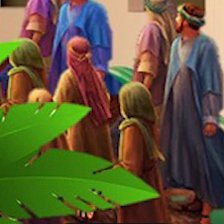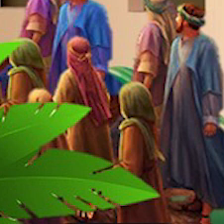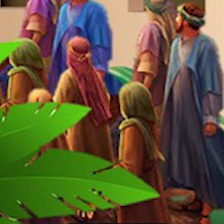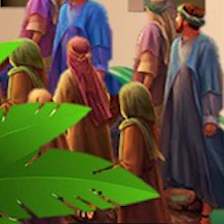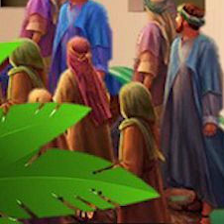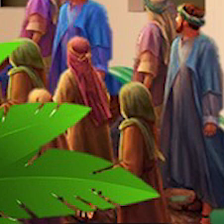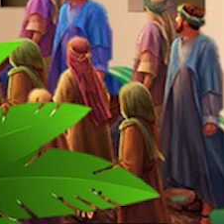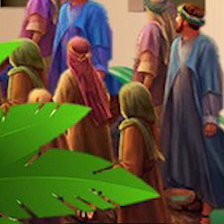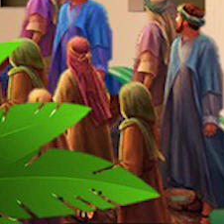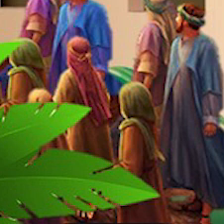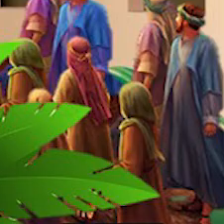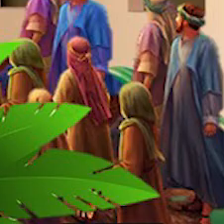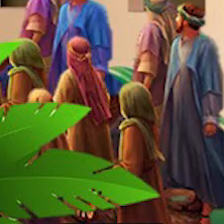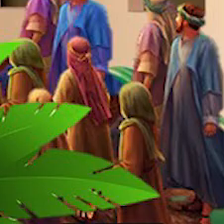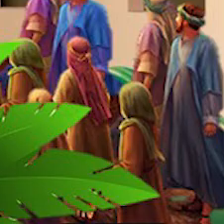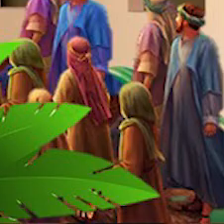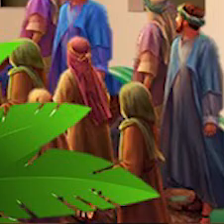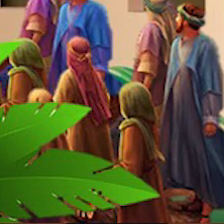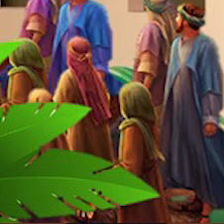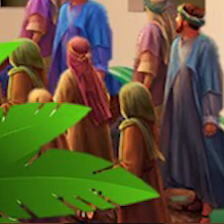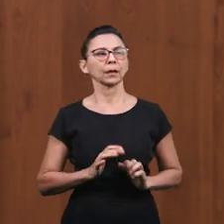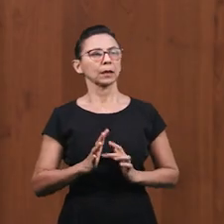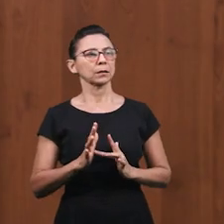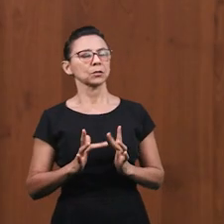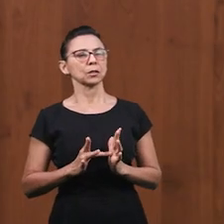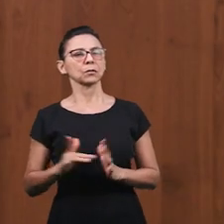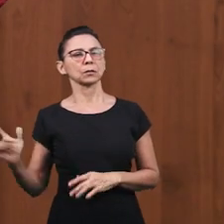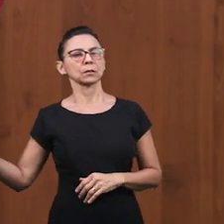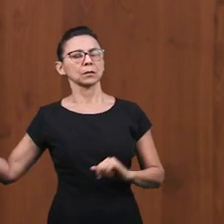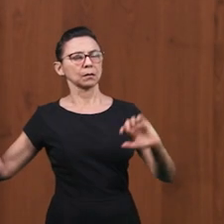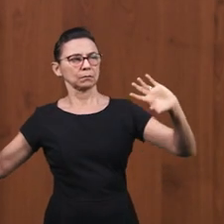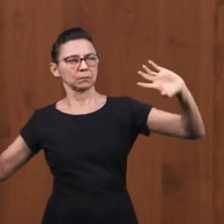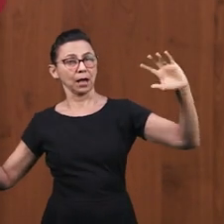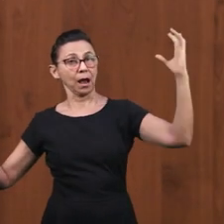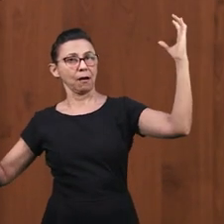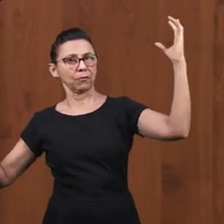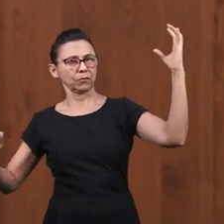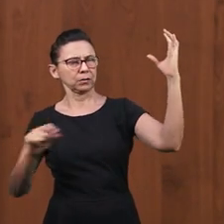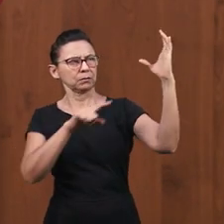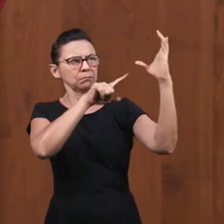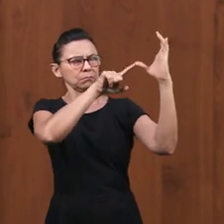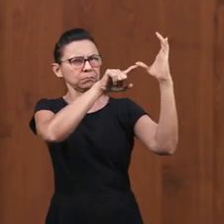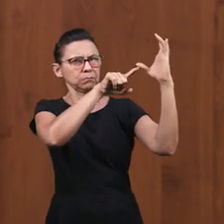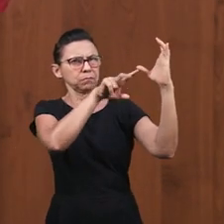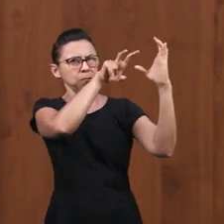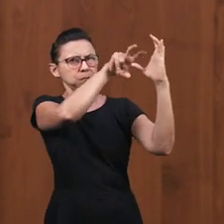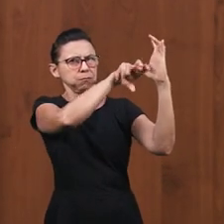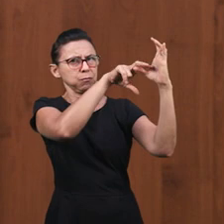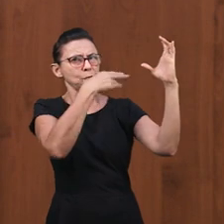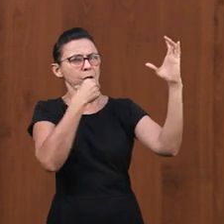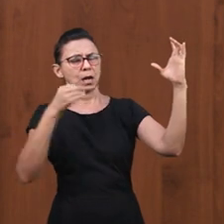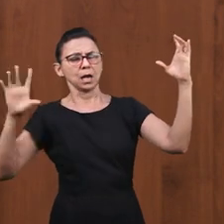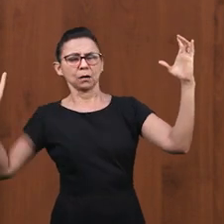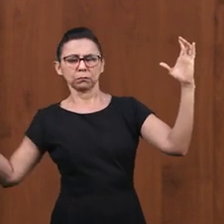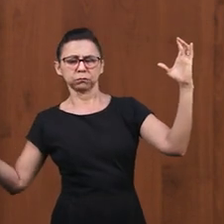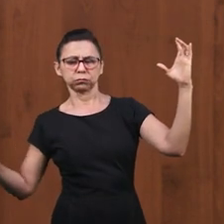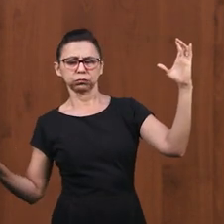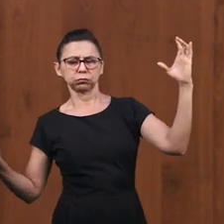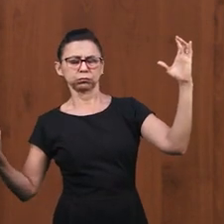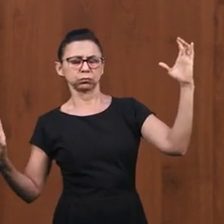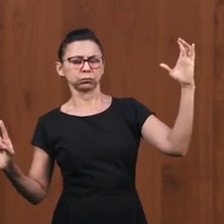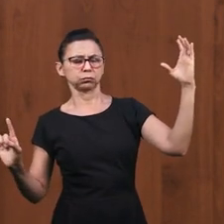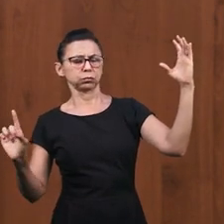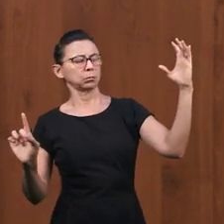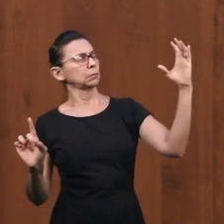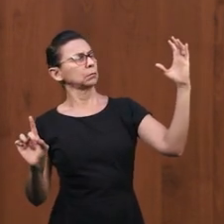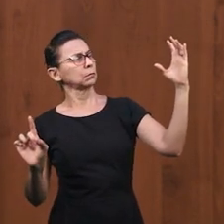Jesús. Cuando Jesús pasó por aquel árbol, aquel sicómoro,